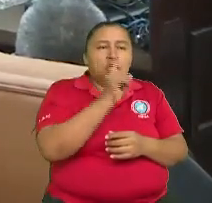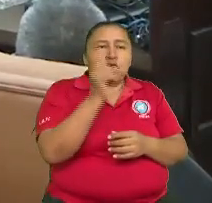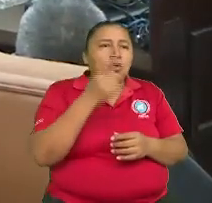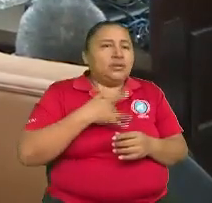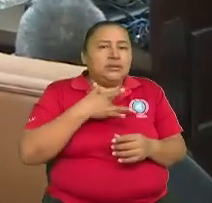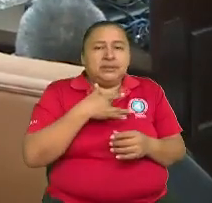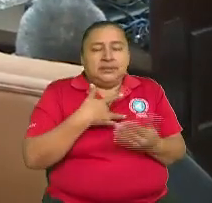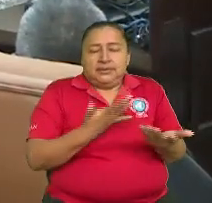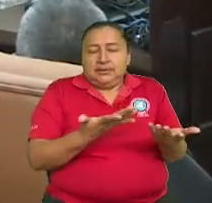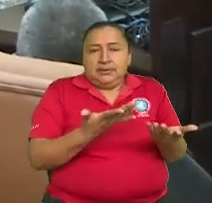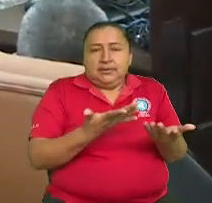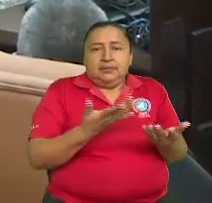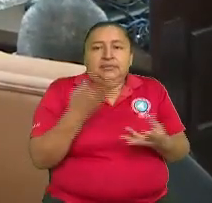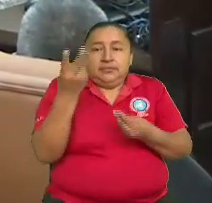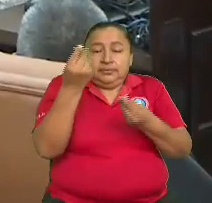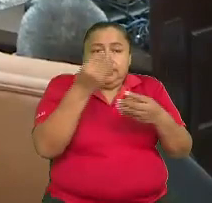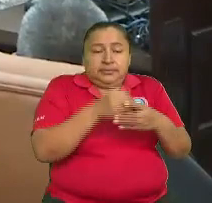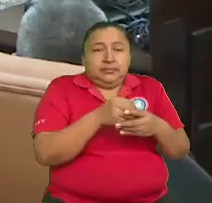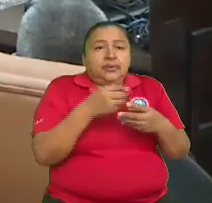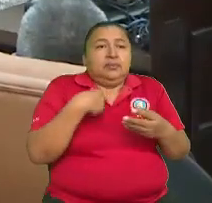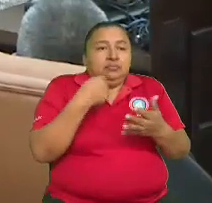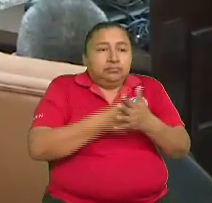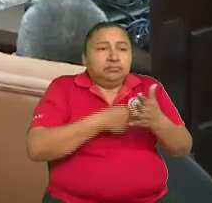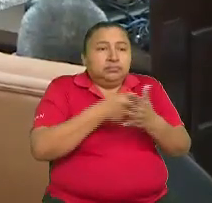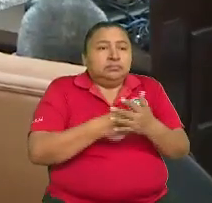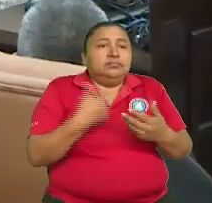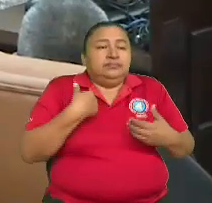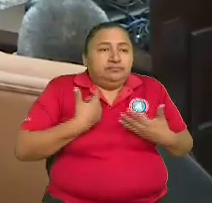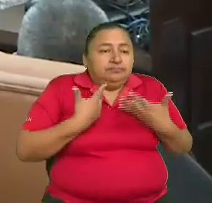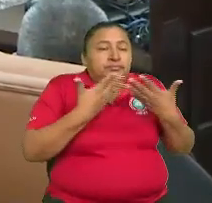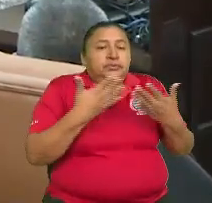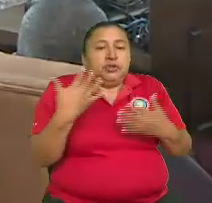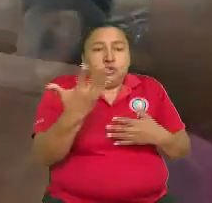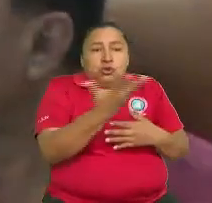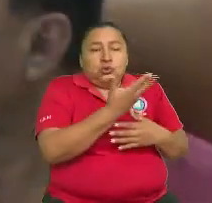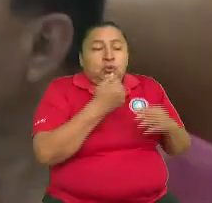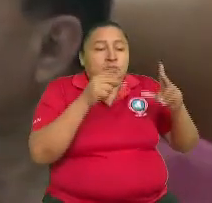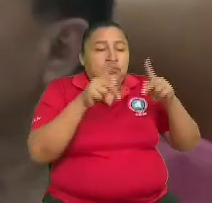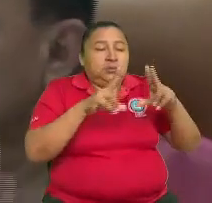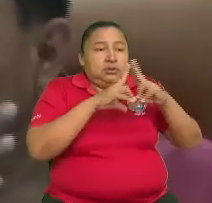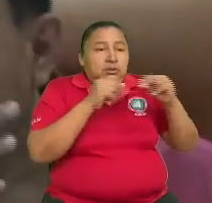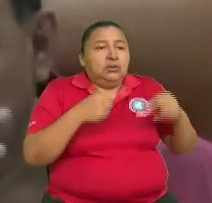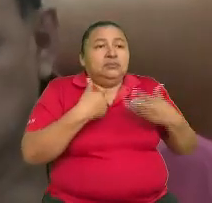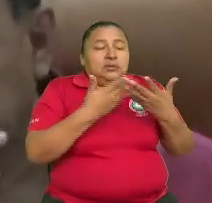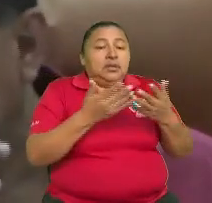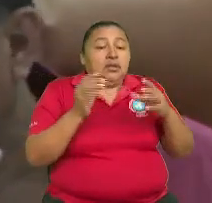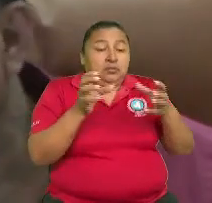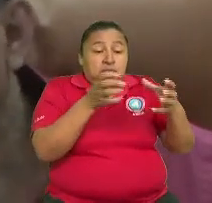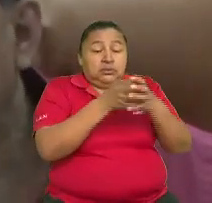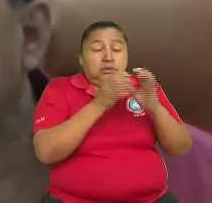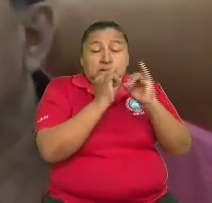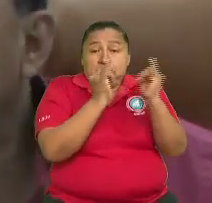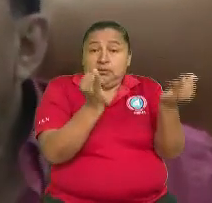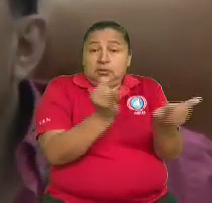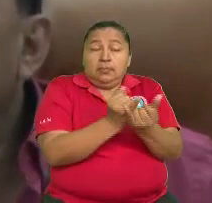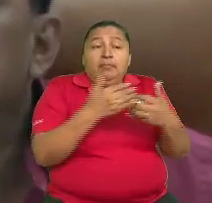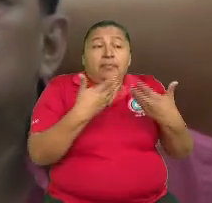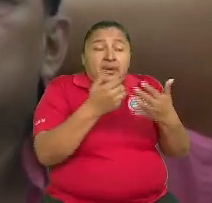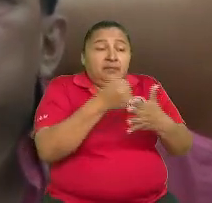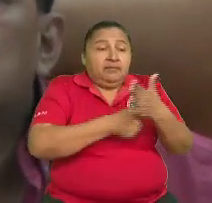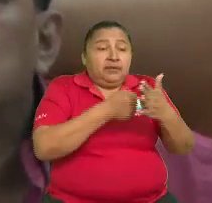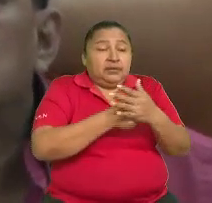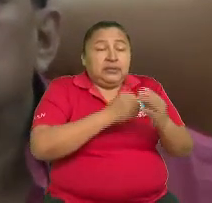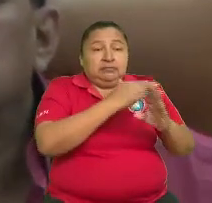necesario recursos, esfuerzos y vigores de todos los nicaragüenses y de la comunidad internacional para enfrentar